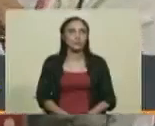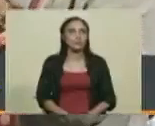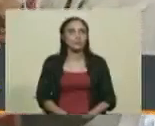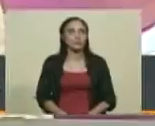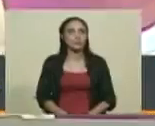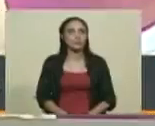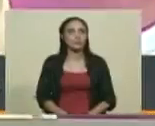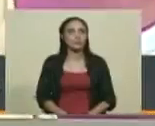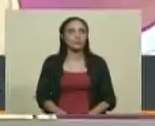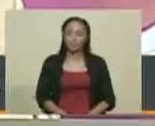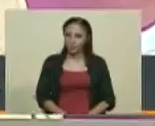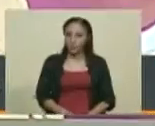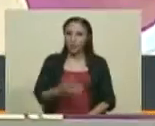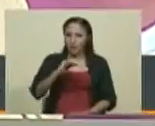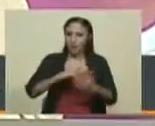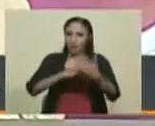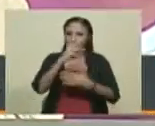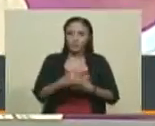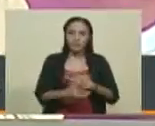Hay plan.